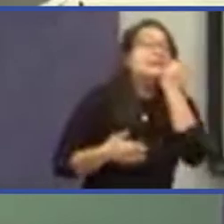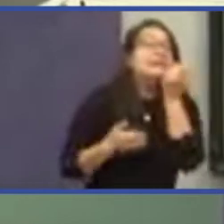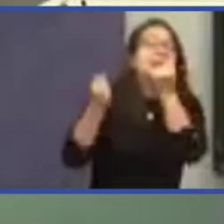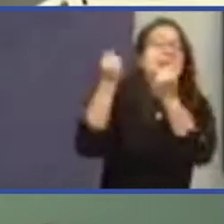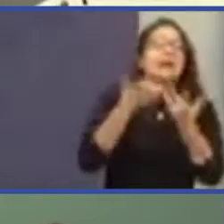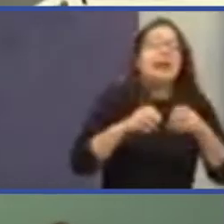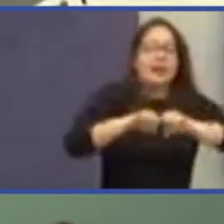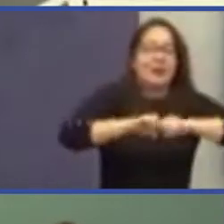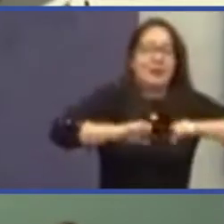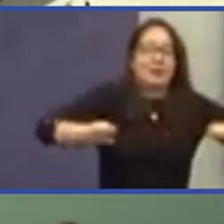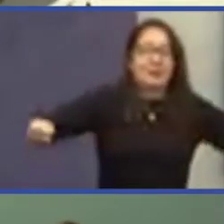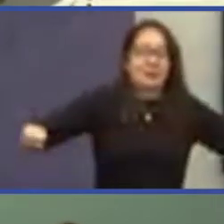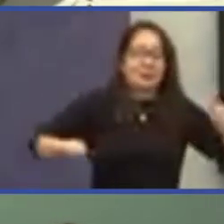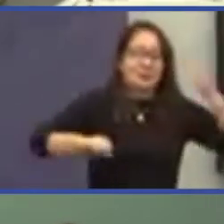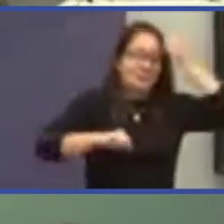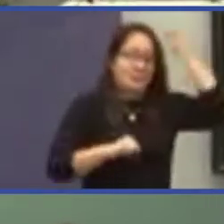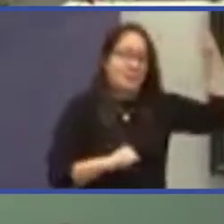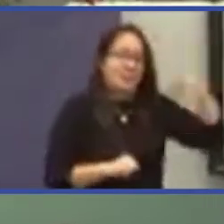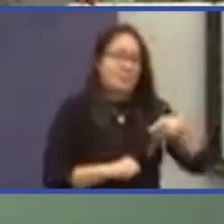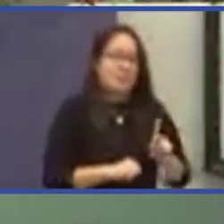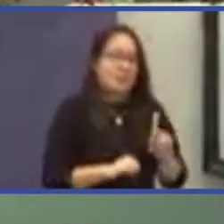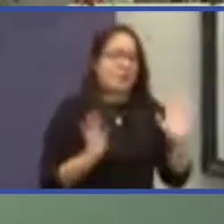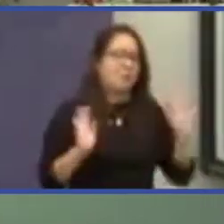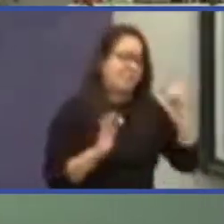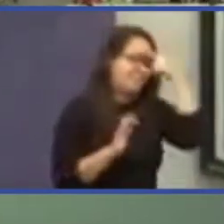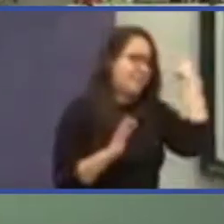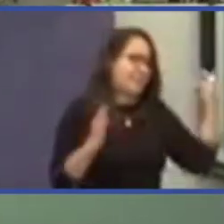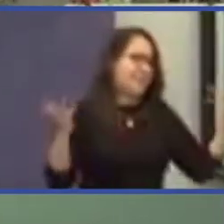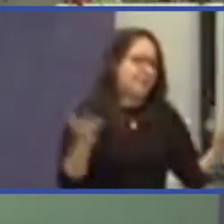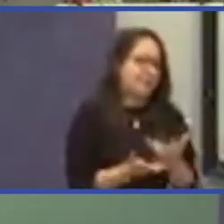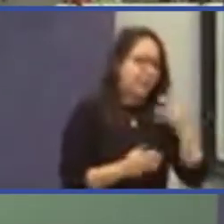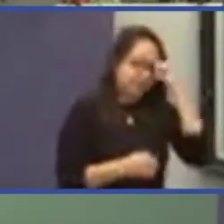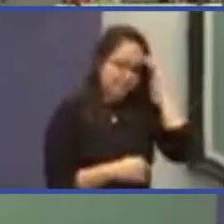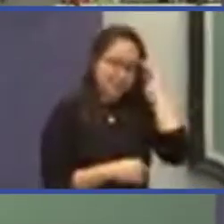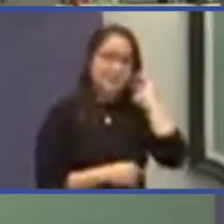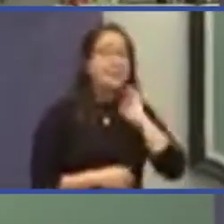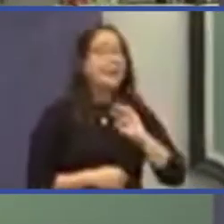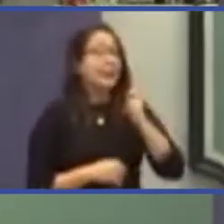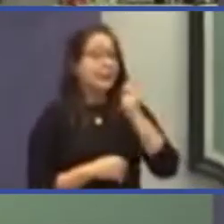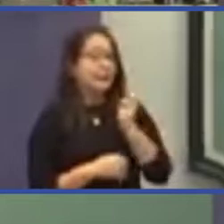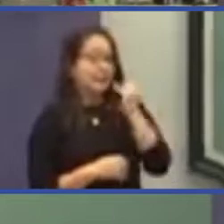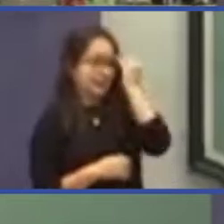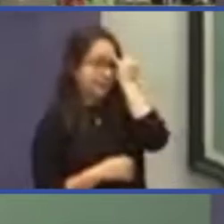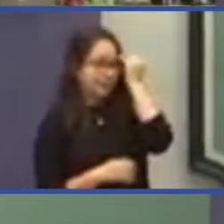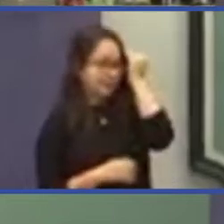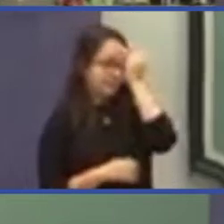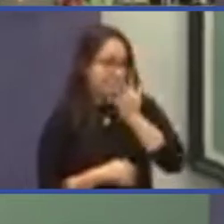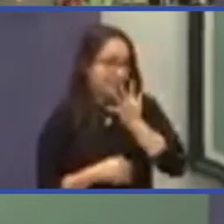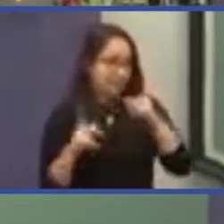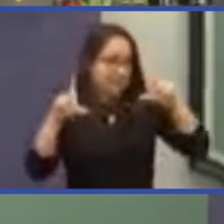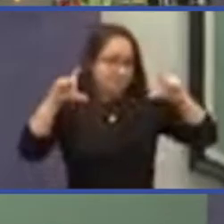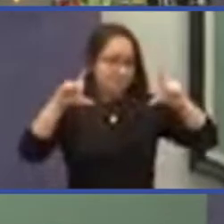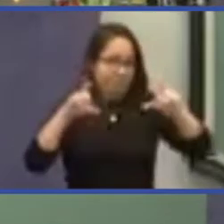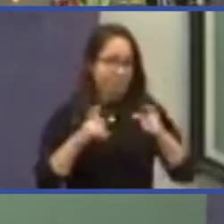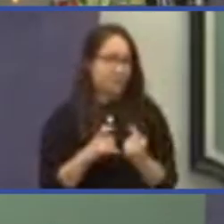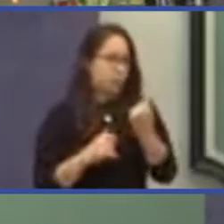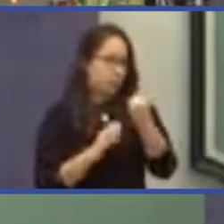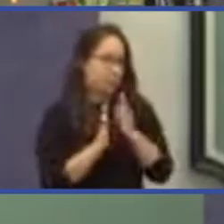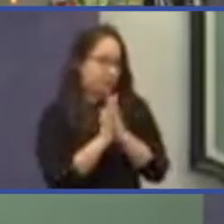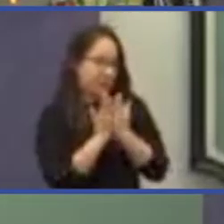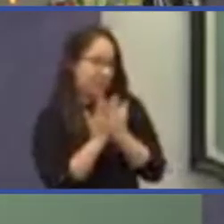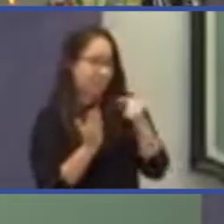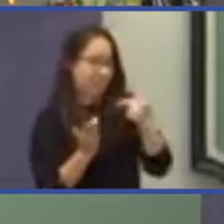pero bueno es muy fácil hacerlo y entonces esta es la imagen de uno de los episodios del libro que tienen que ver con el